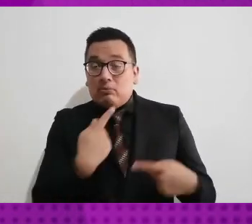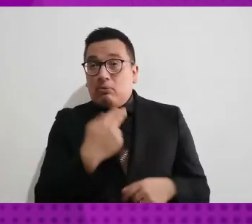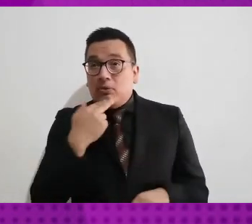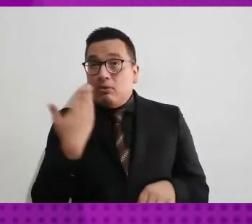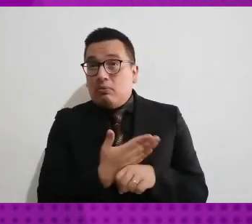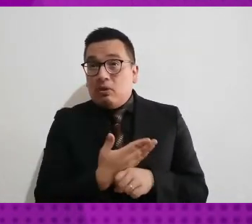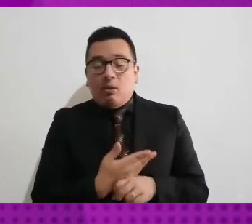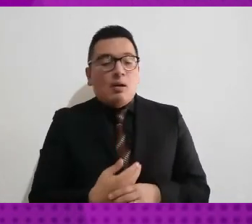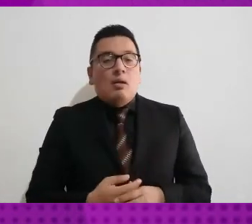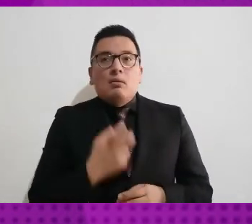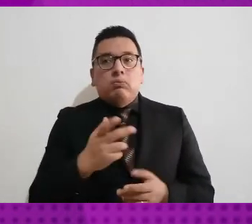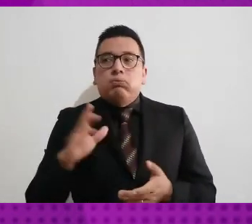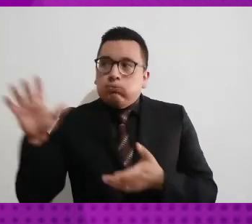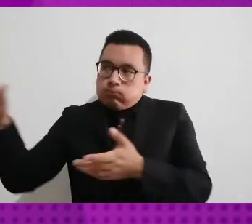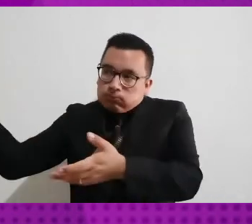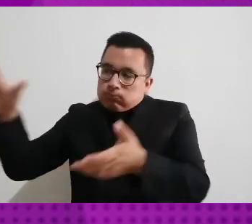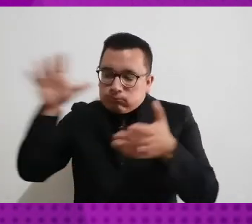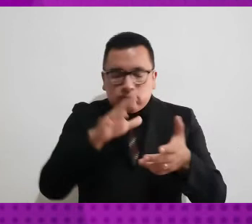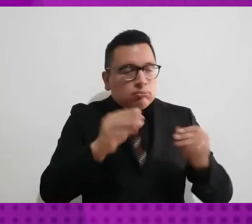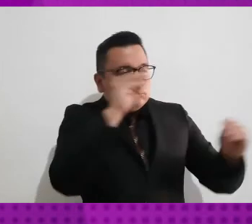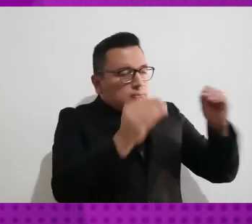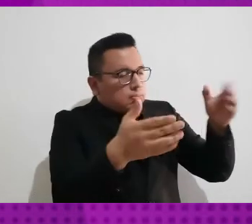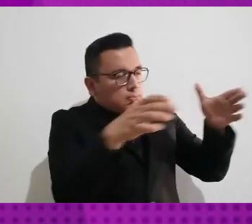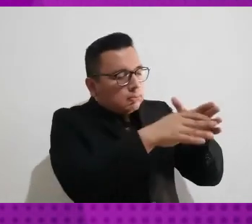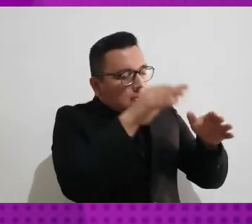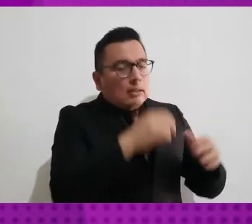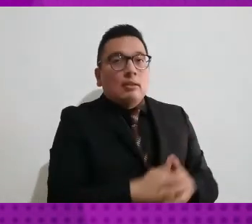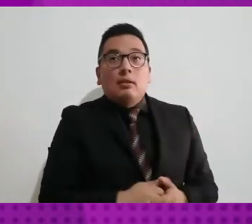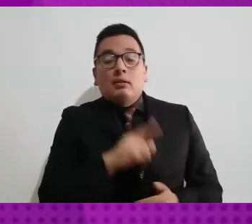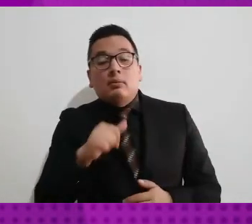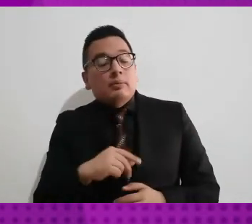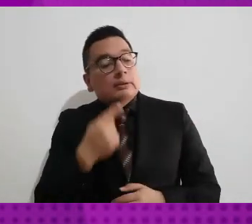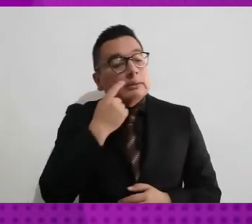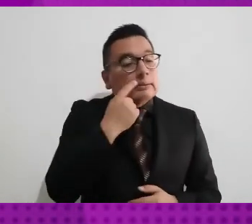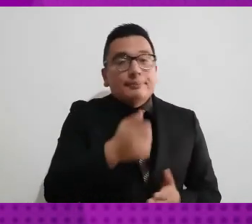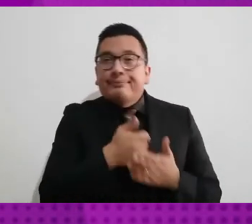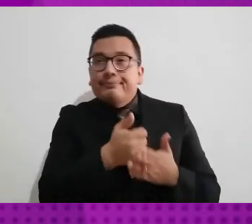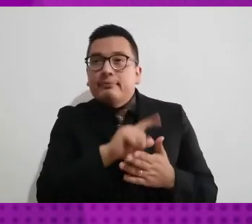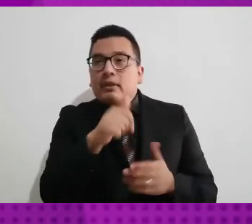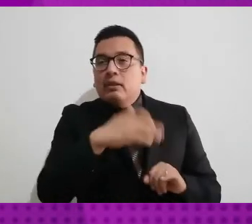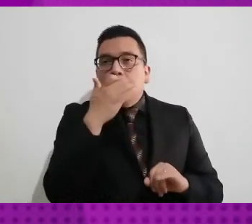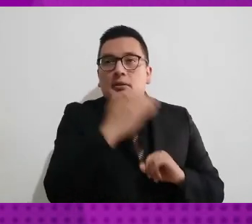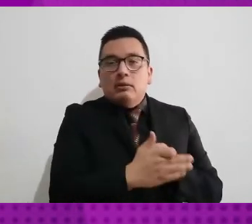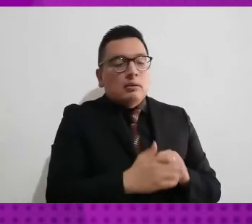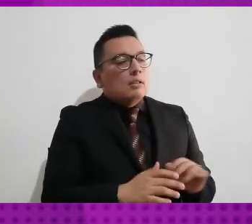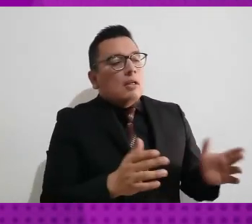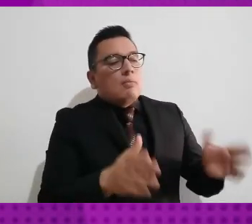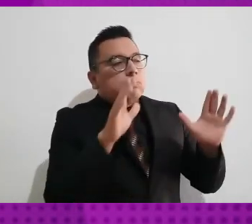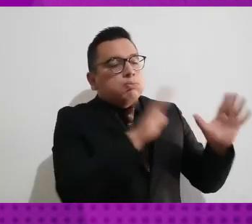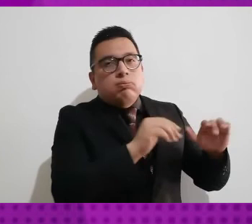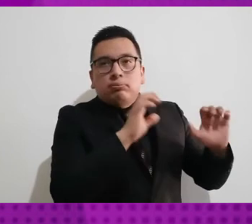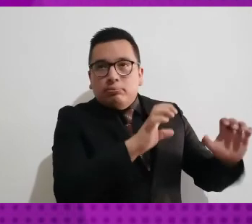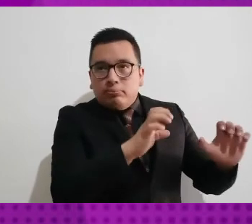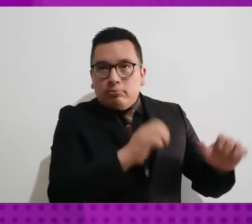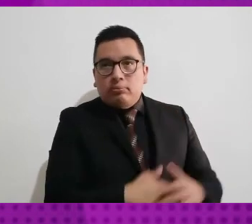la responsabilidad de llevar y recoger los paquetes electorales. Son esos ciudadanos que tienen la responsabilidad de resguardarlos